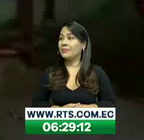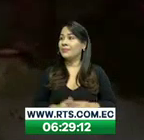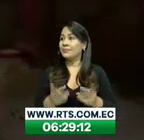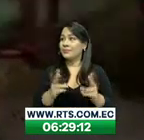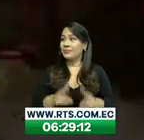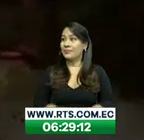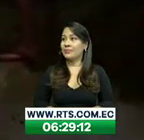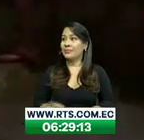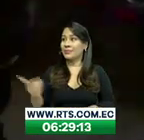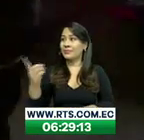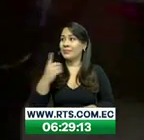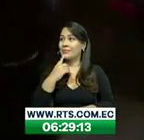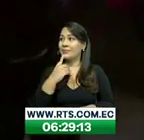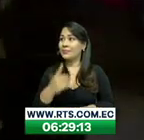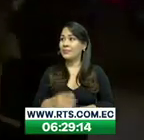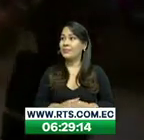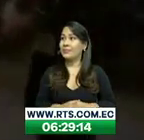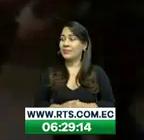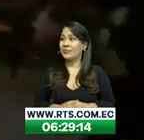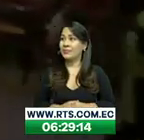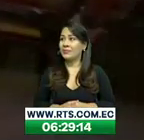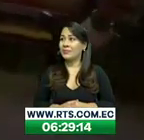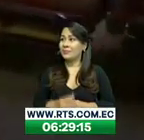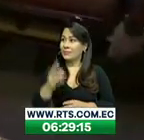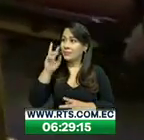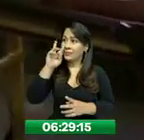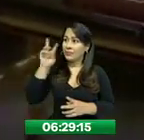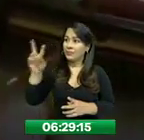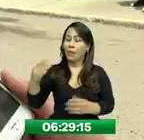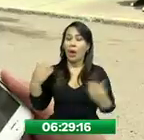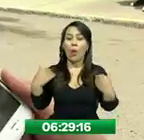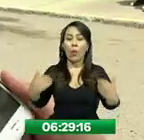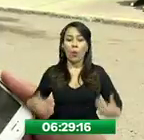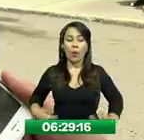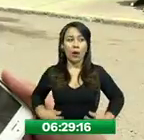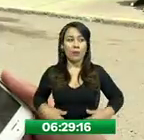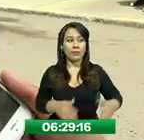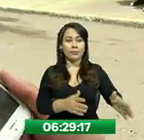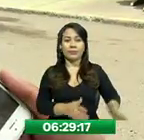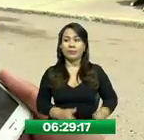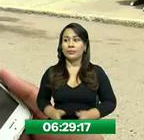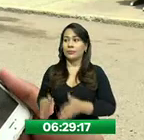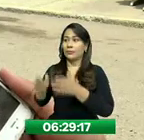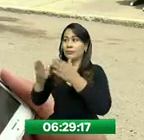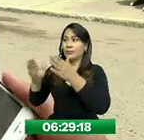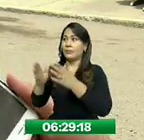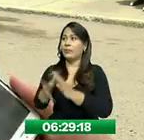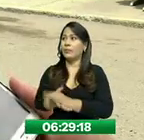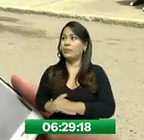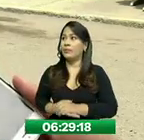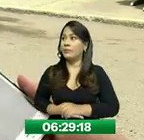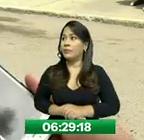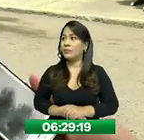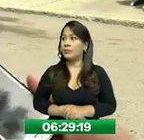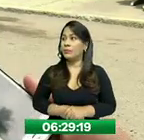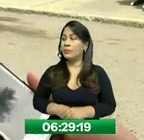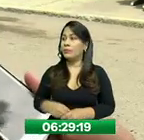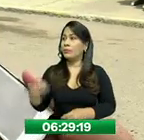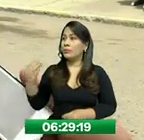las lesiones que recibió en la cabeza y otras partes del cuerpo. Presenta una fractura a nivel de cúbito